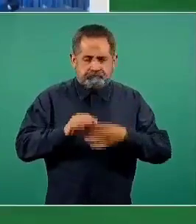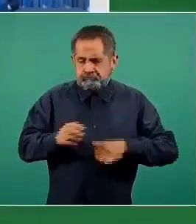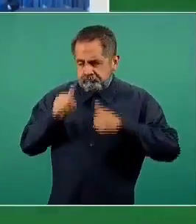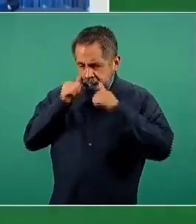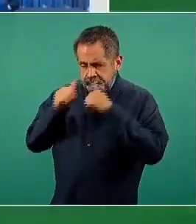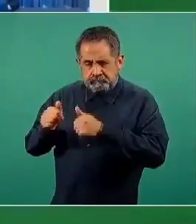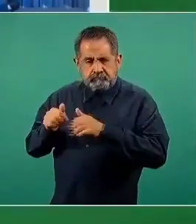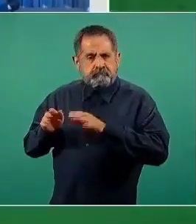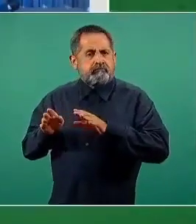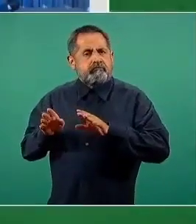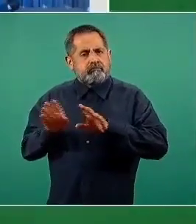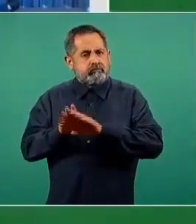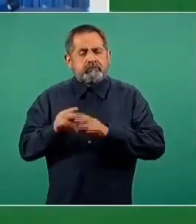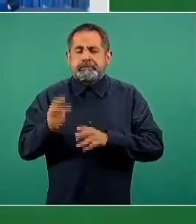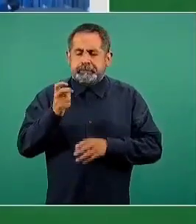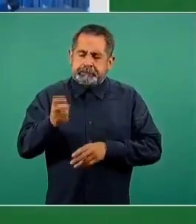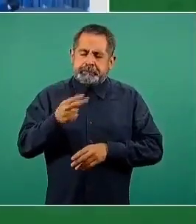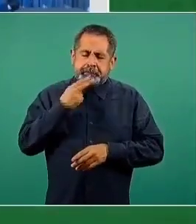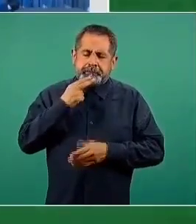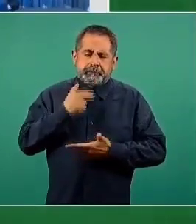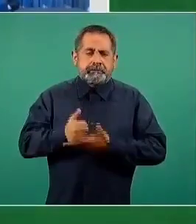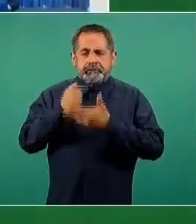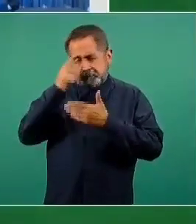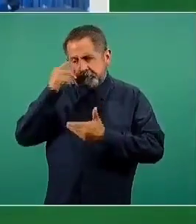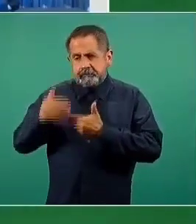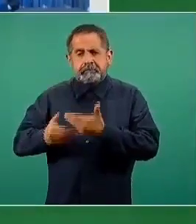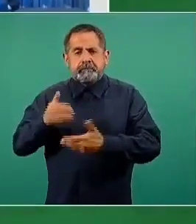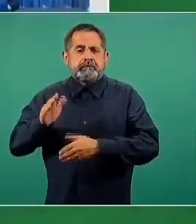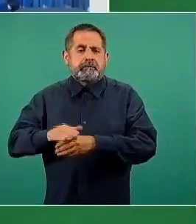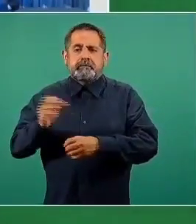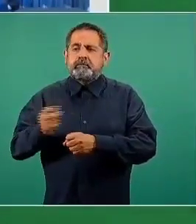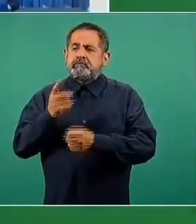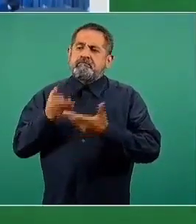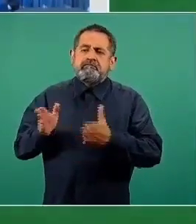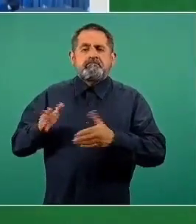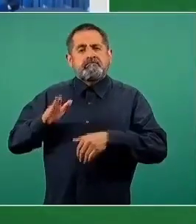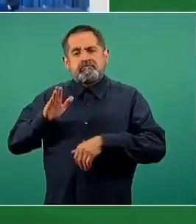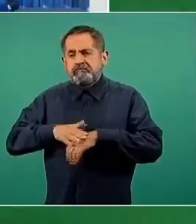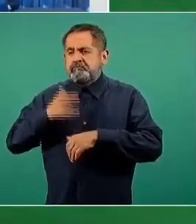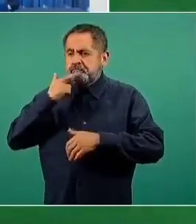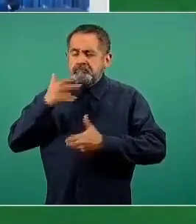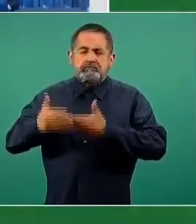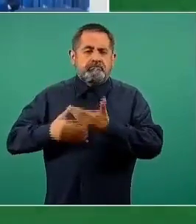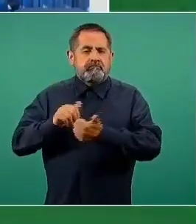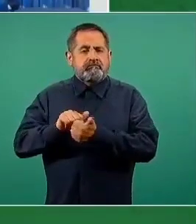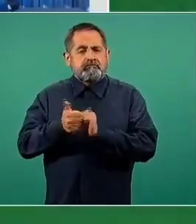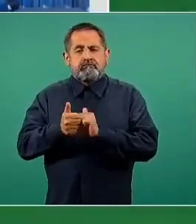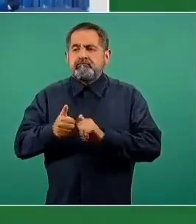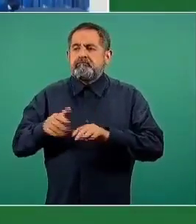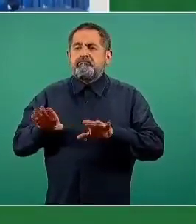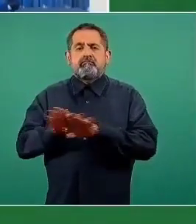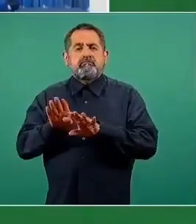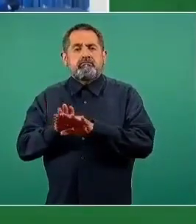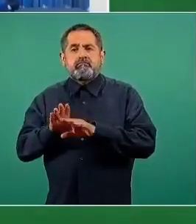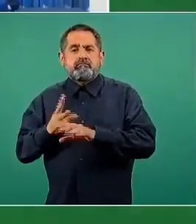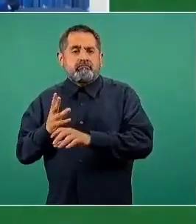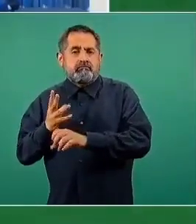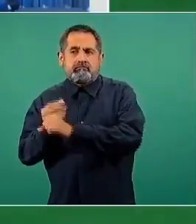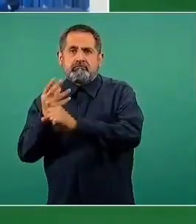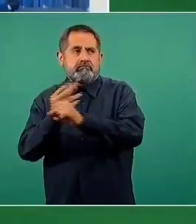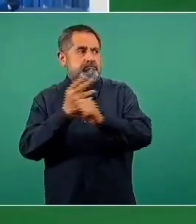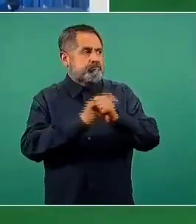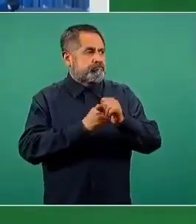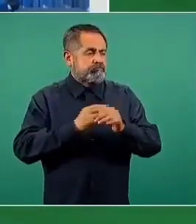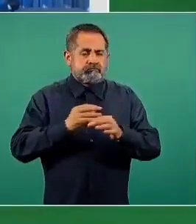cómo eso lleva a posibles oportunidades muy importantes en la reconfiguración del Sistema Nacional de